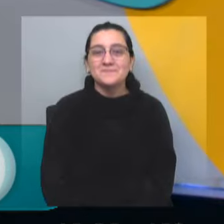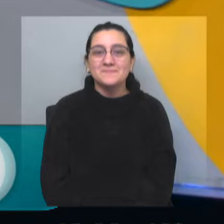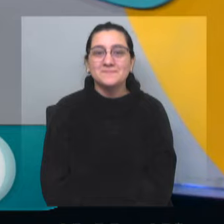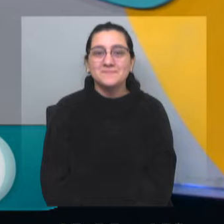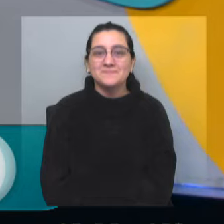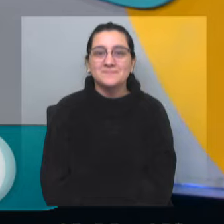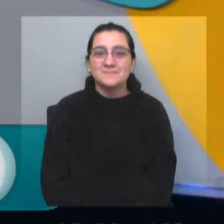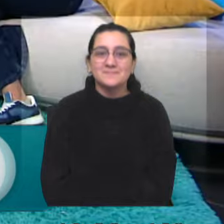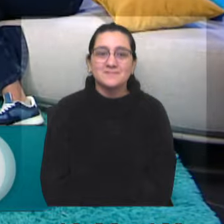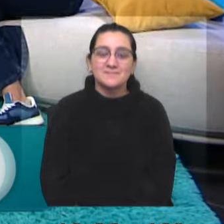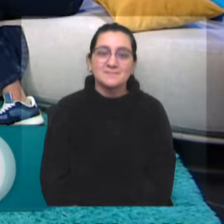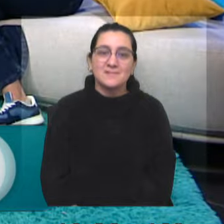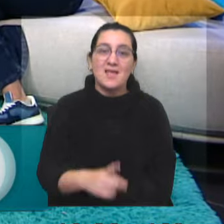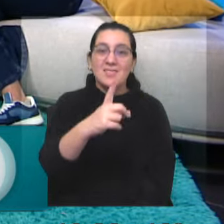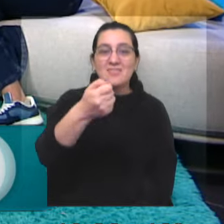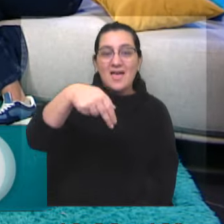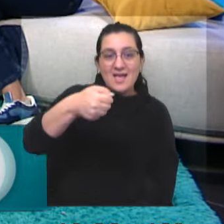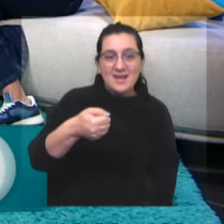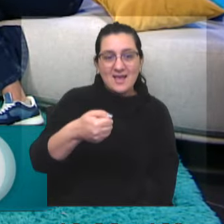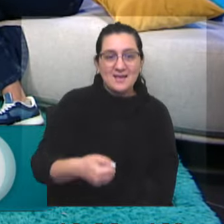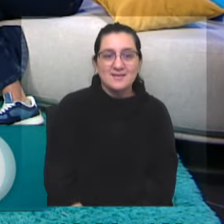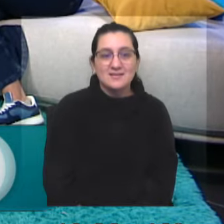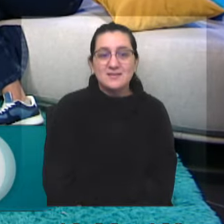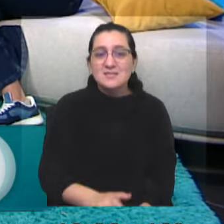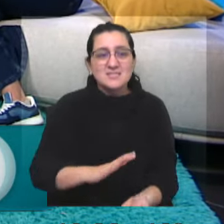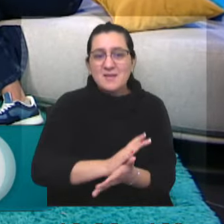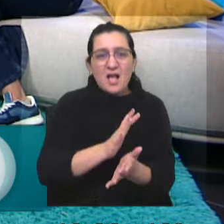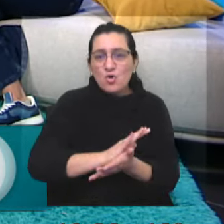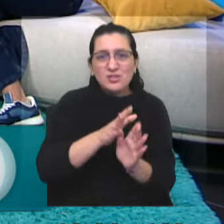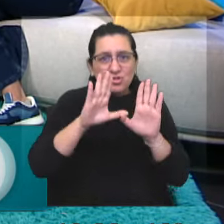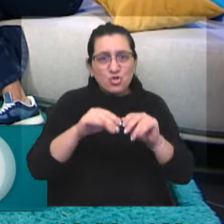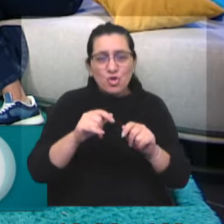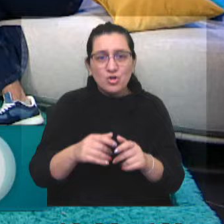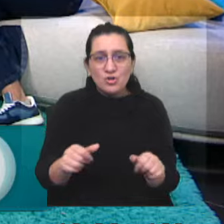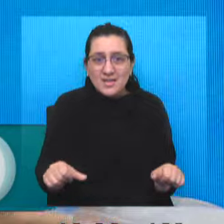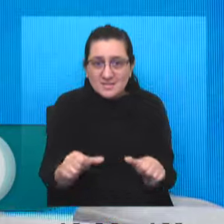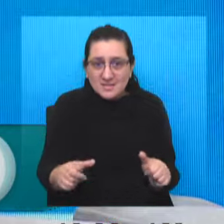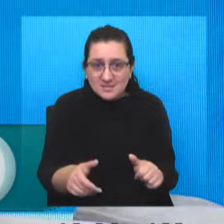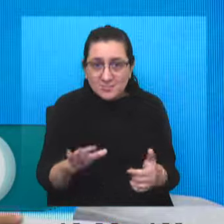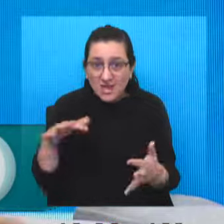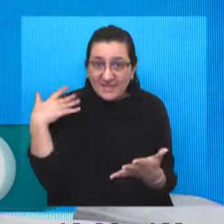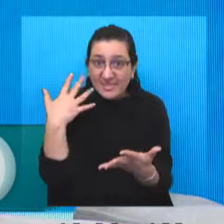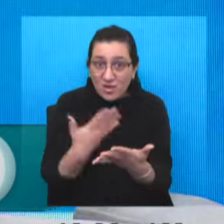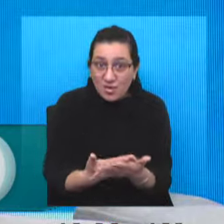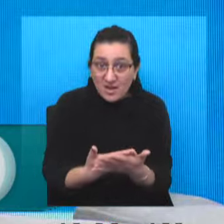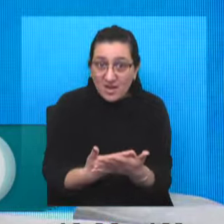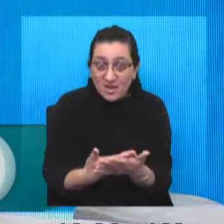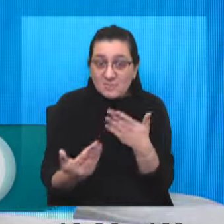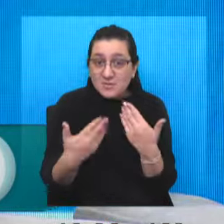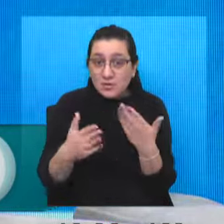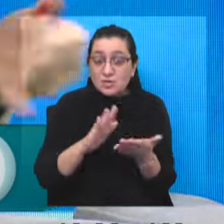te diré. Dana Lieberman, ¿tú has normalizado ser una actriz que agota todo lo que hace? Porque hasta ahora hemos hablado de tus espectáculos